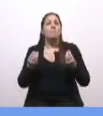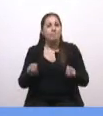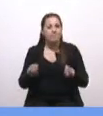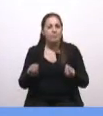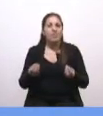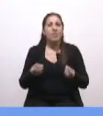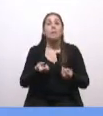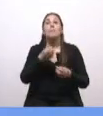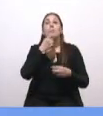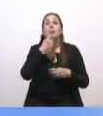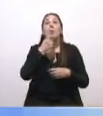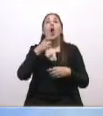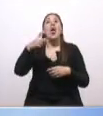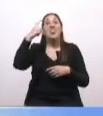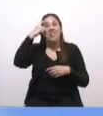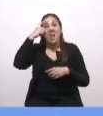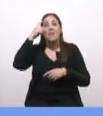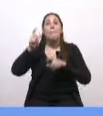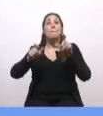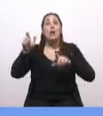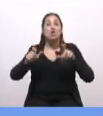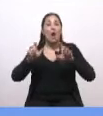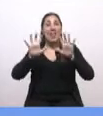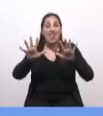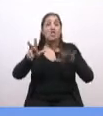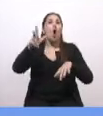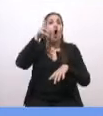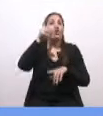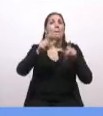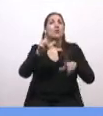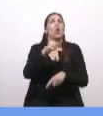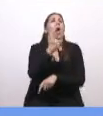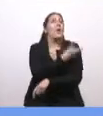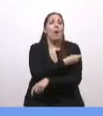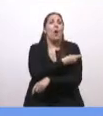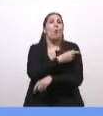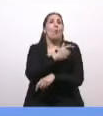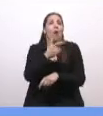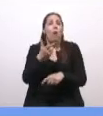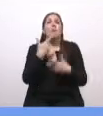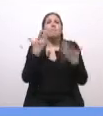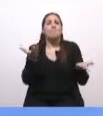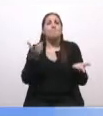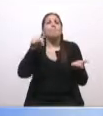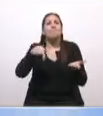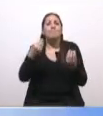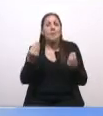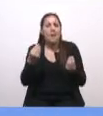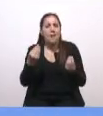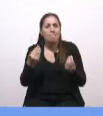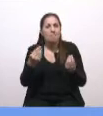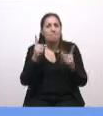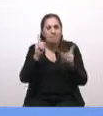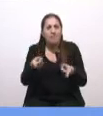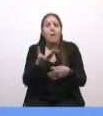de cada diez argentinos que todavía no completaron la vacunación y bueno en esto que están haciendo los senadores están trabajando además en